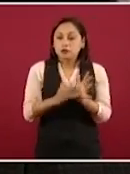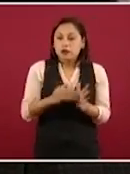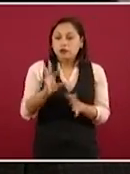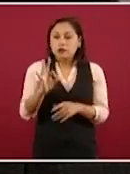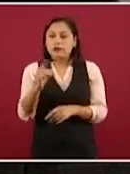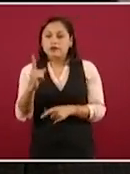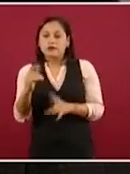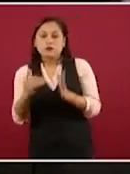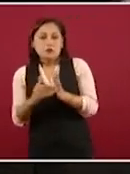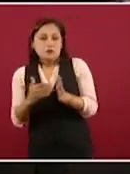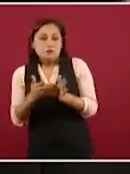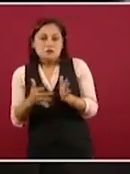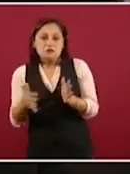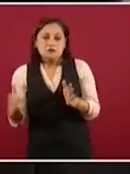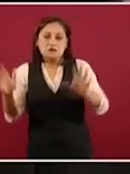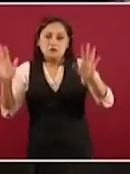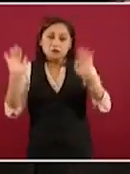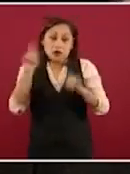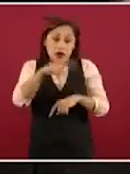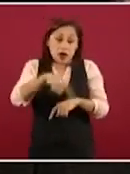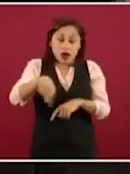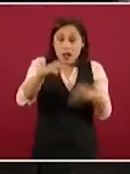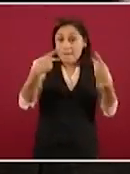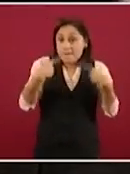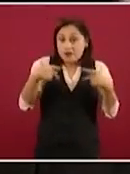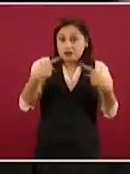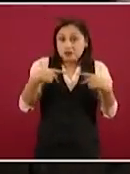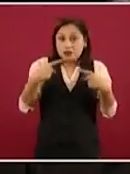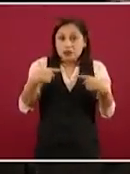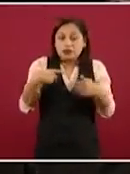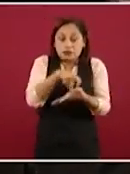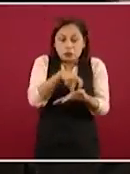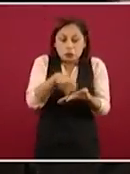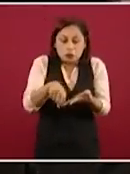pues si quien así lo quiera, pues lo puede regalar.